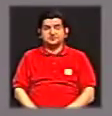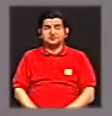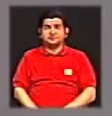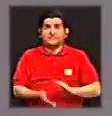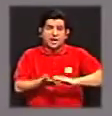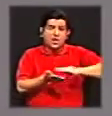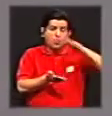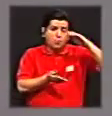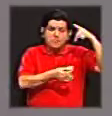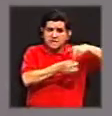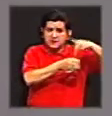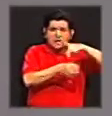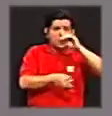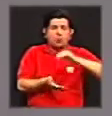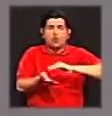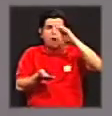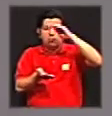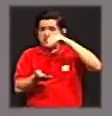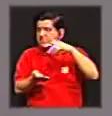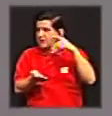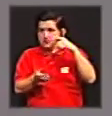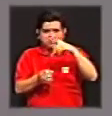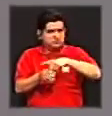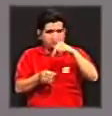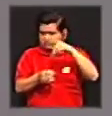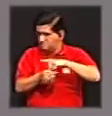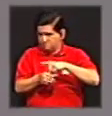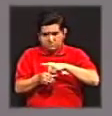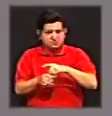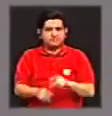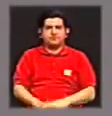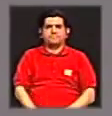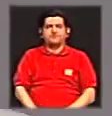aumentar la abstención. Entonces,